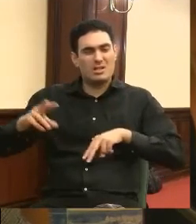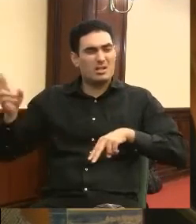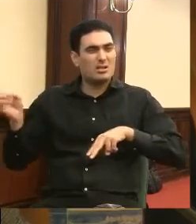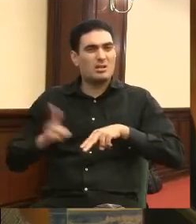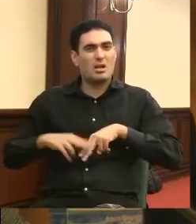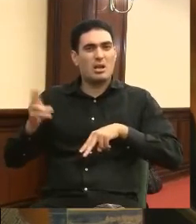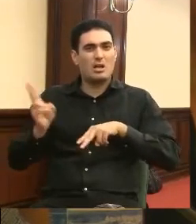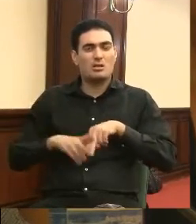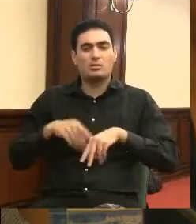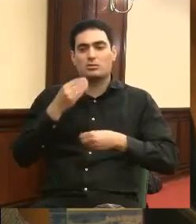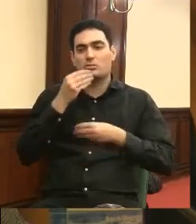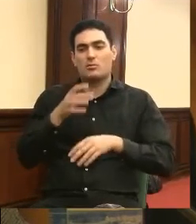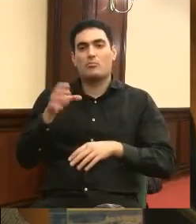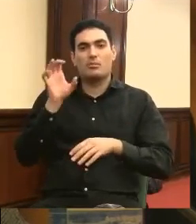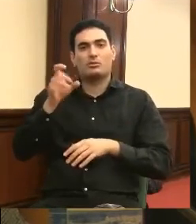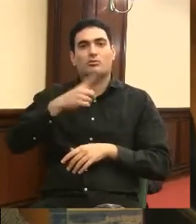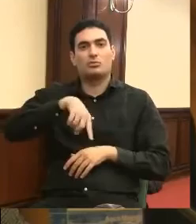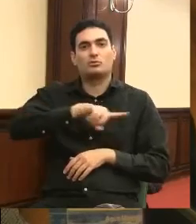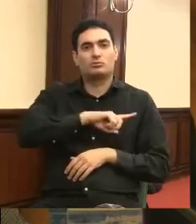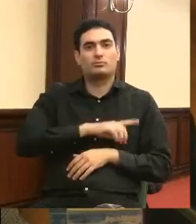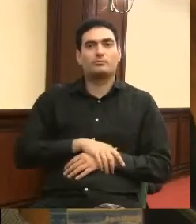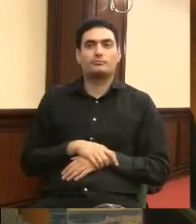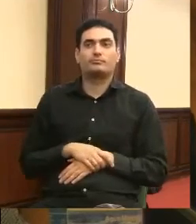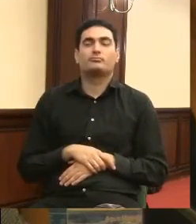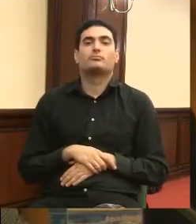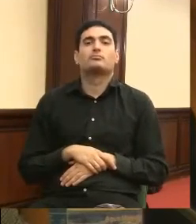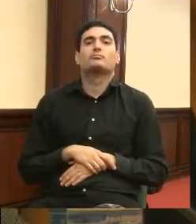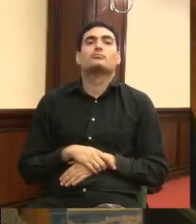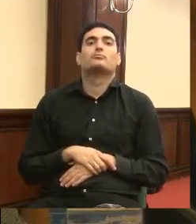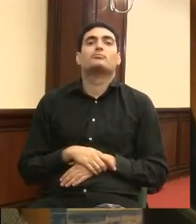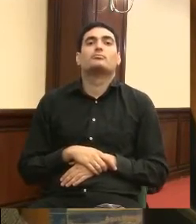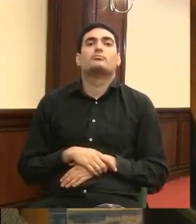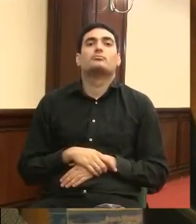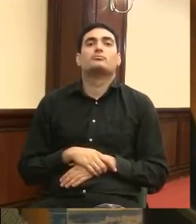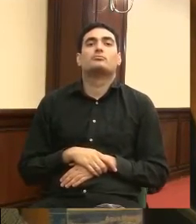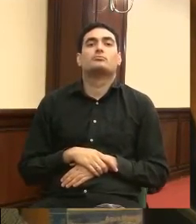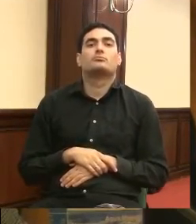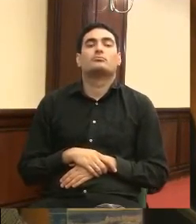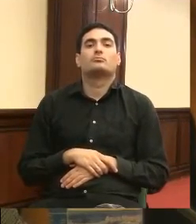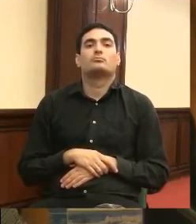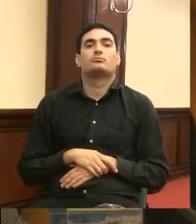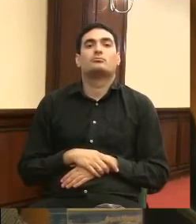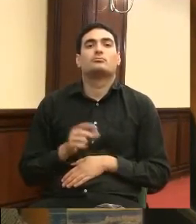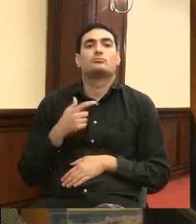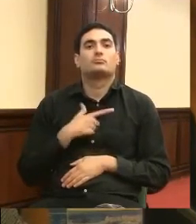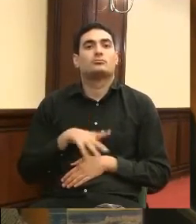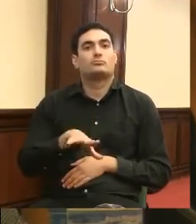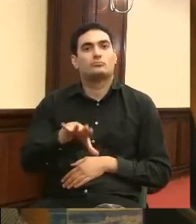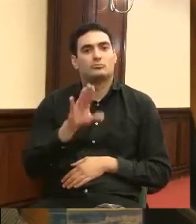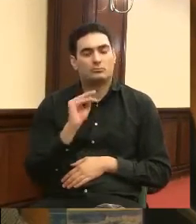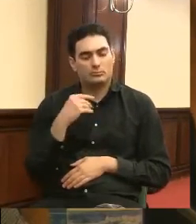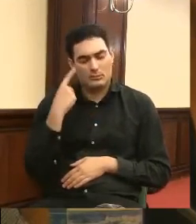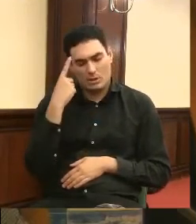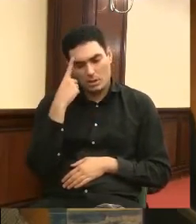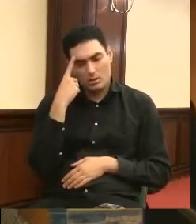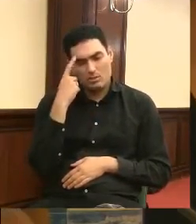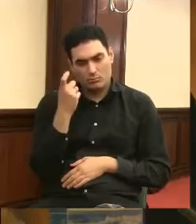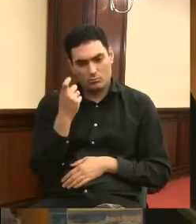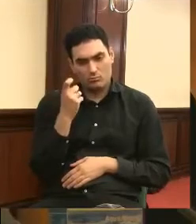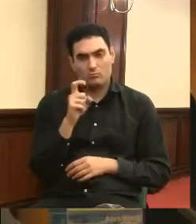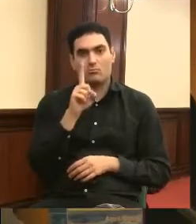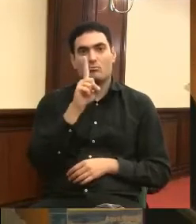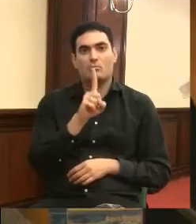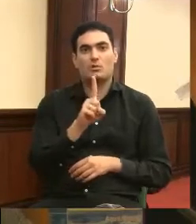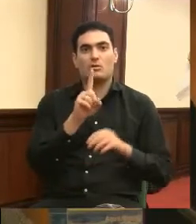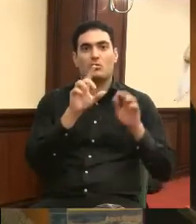más negras en la historia de nuestro país. Quiero entender que cuando se recrea con tal pasión aquellos hechos